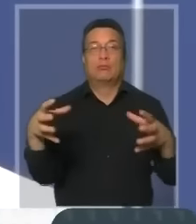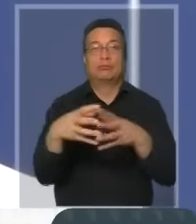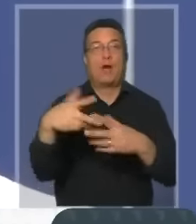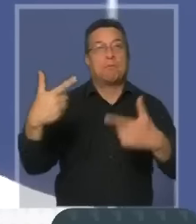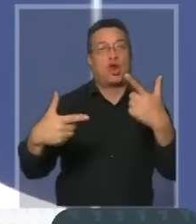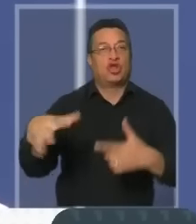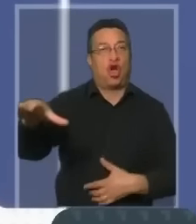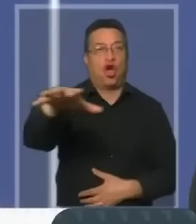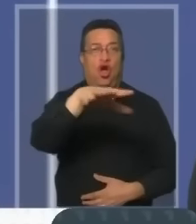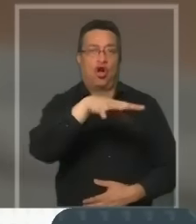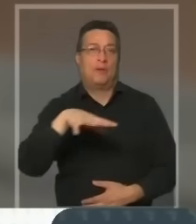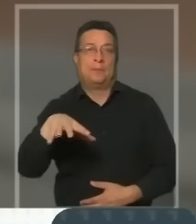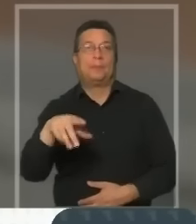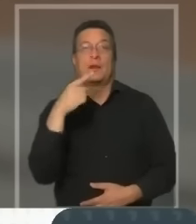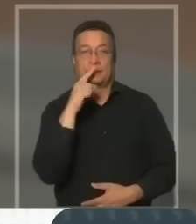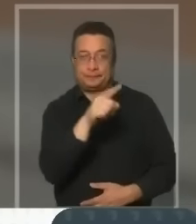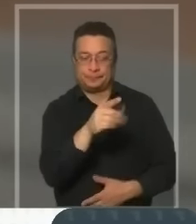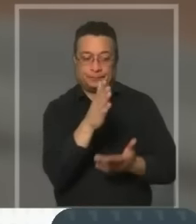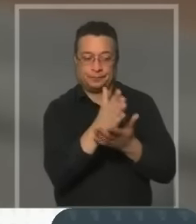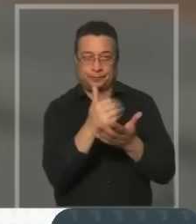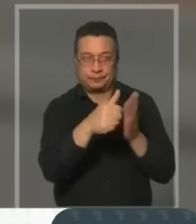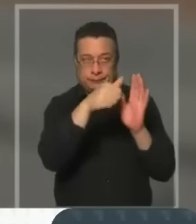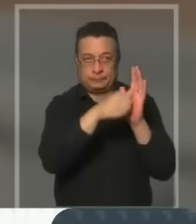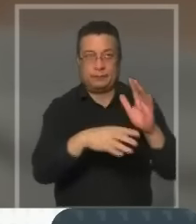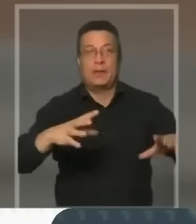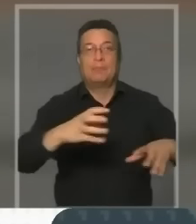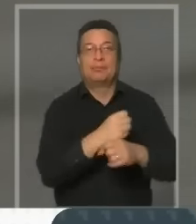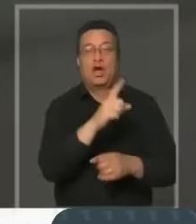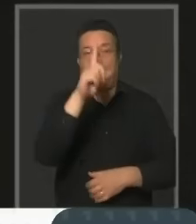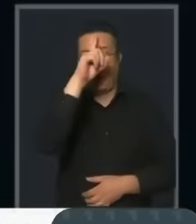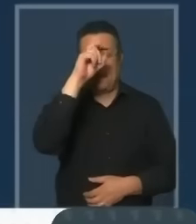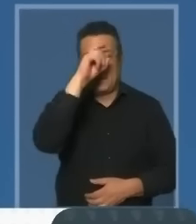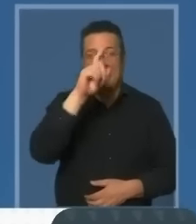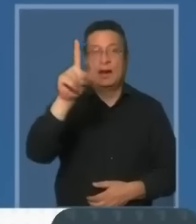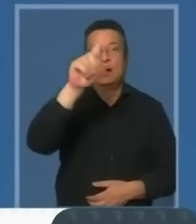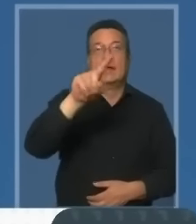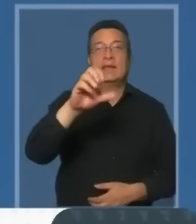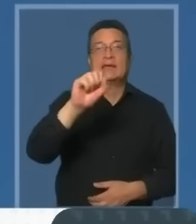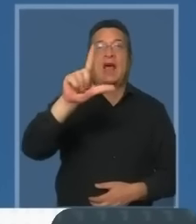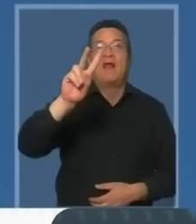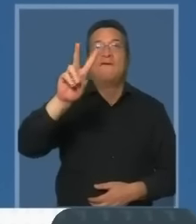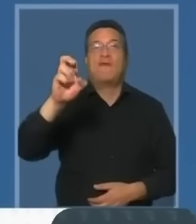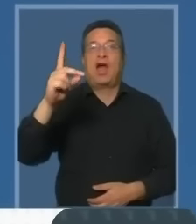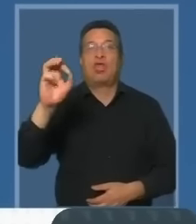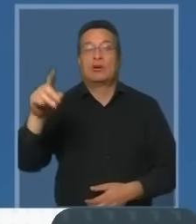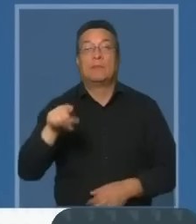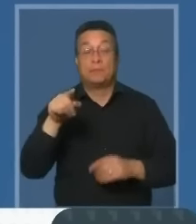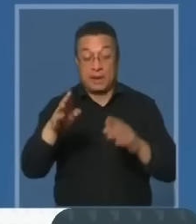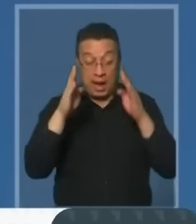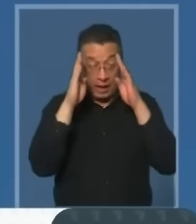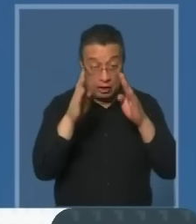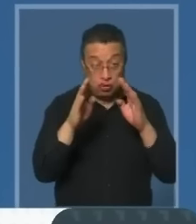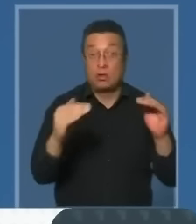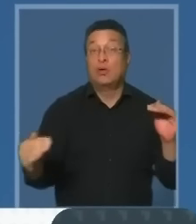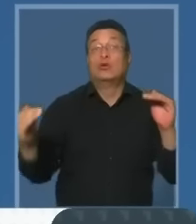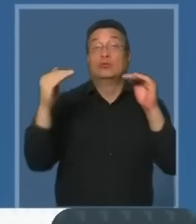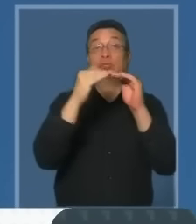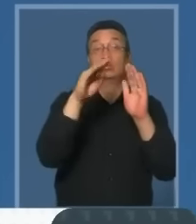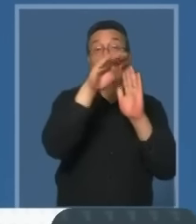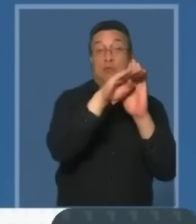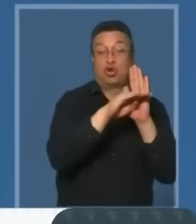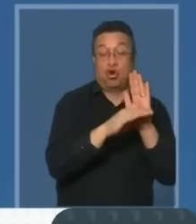que se ha calificado como Operación Express en el Hospital del Salvador. La atención se realizó conforme a los protocolos y